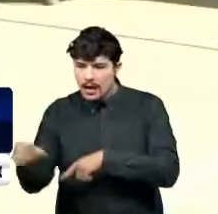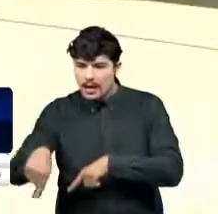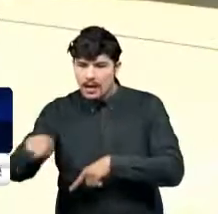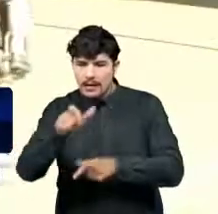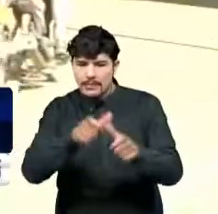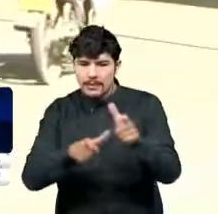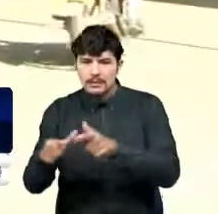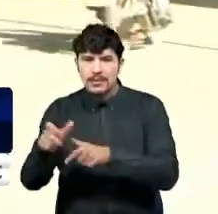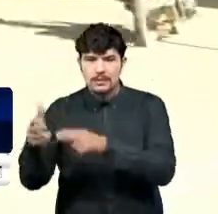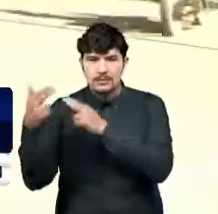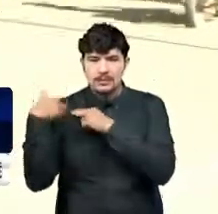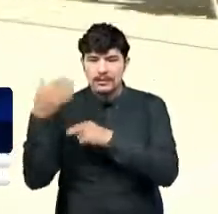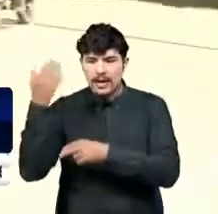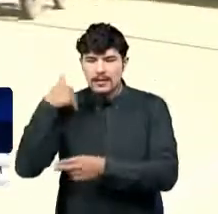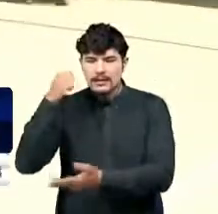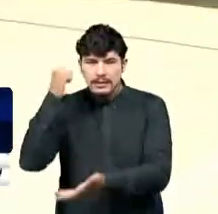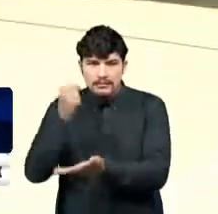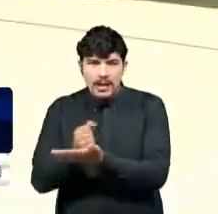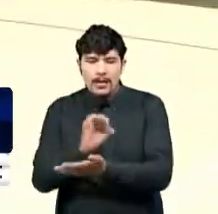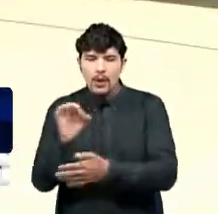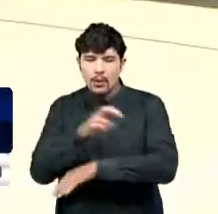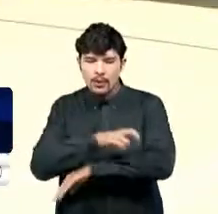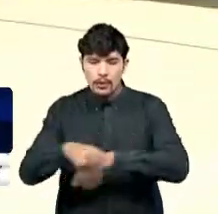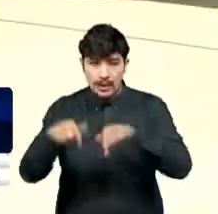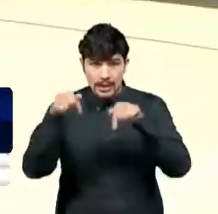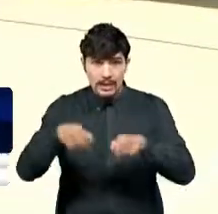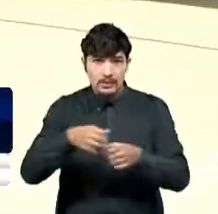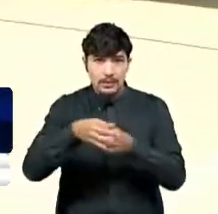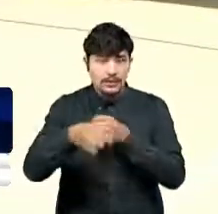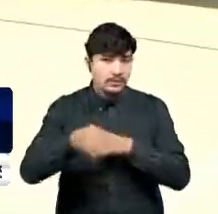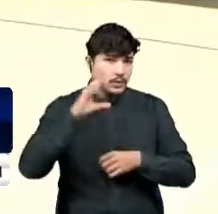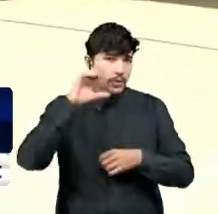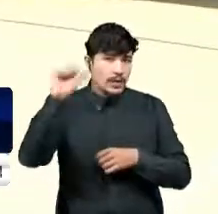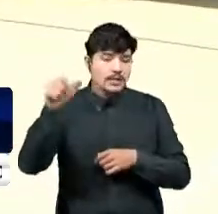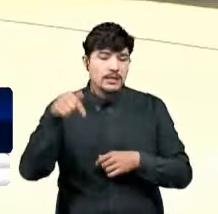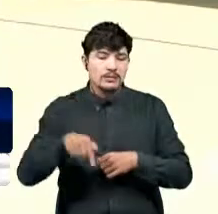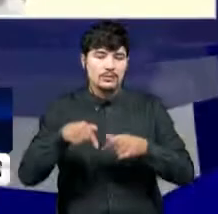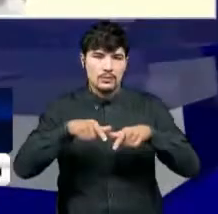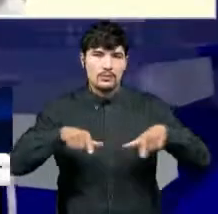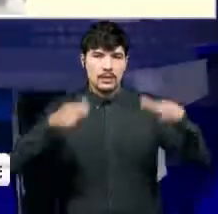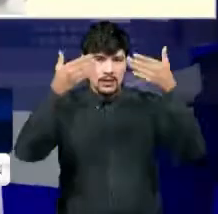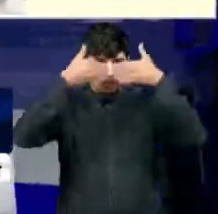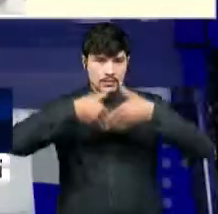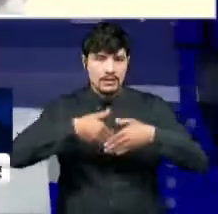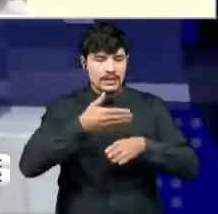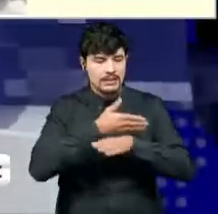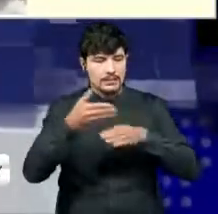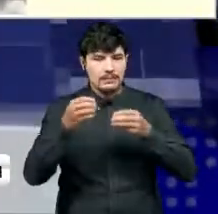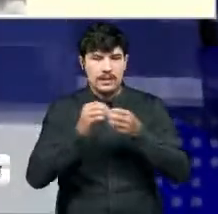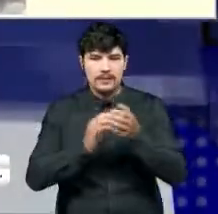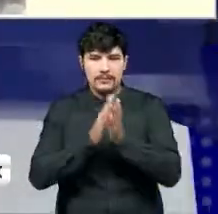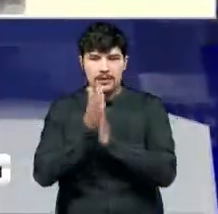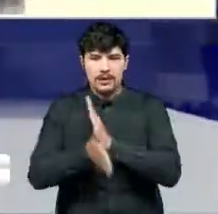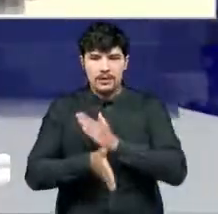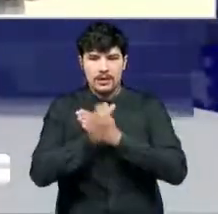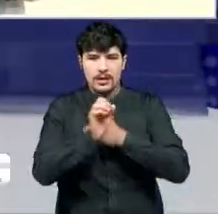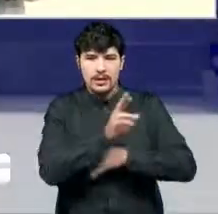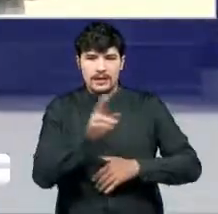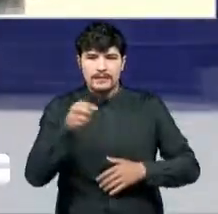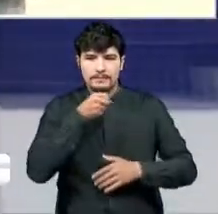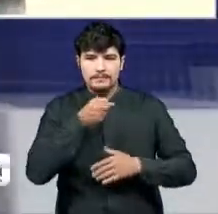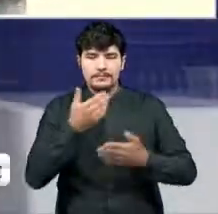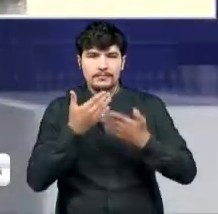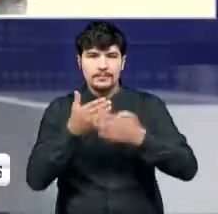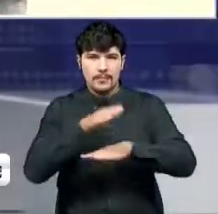indicadas de varios delitos y que tendrían a ocaña y la provincia como su escondite con la cámara deje sus unidades de ocaña en el norte de santander raúl rolando